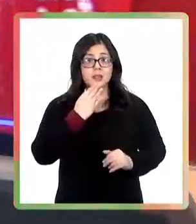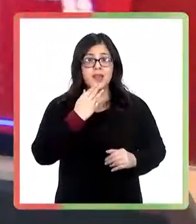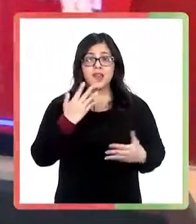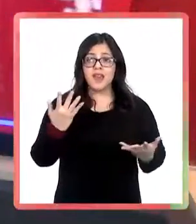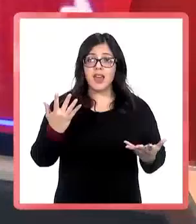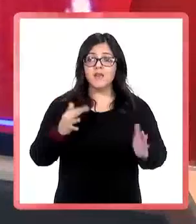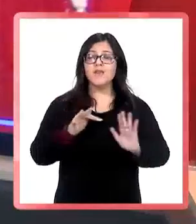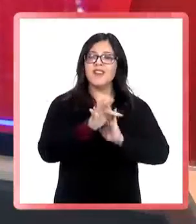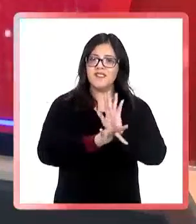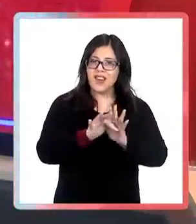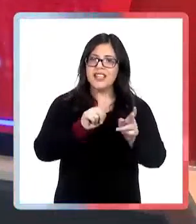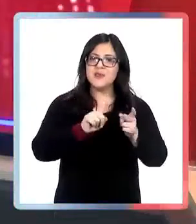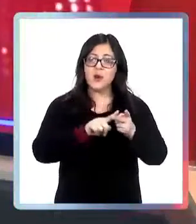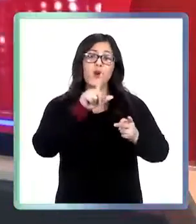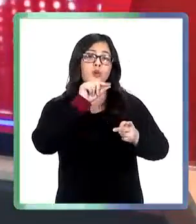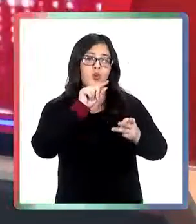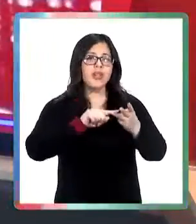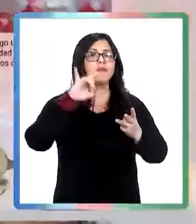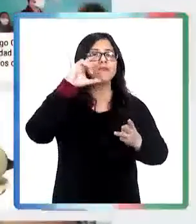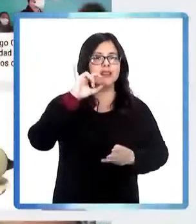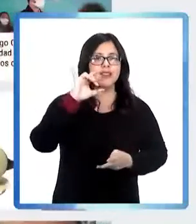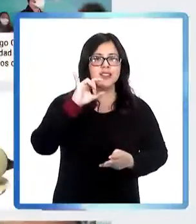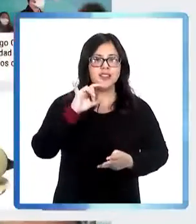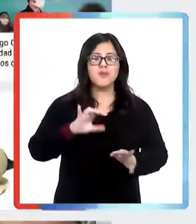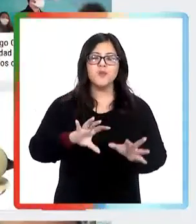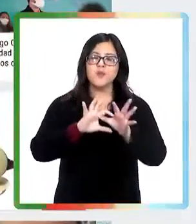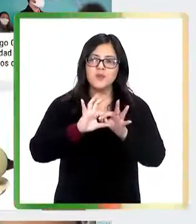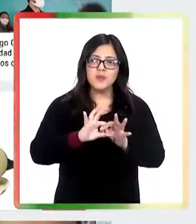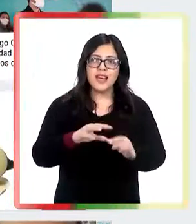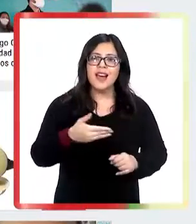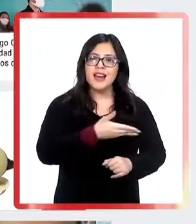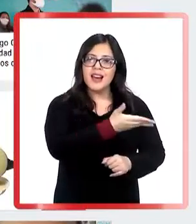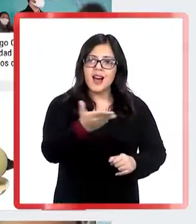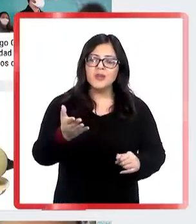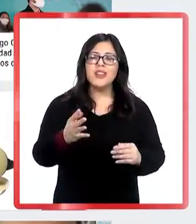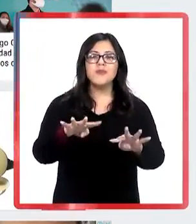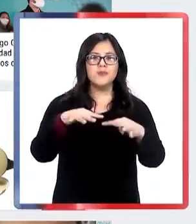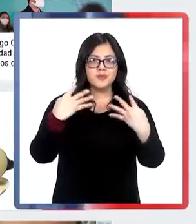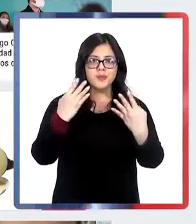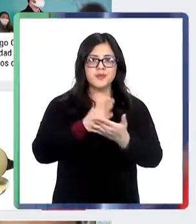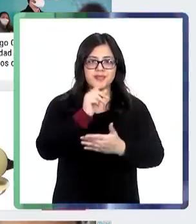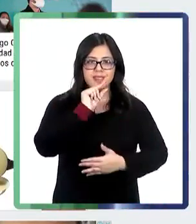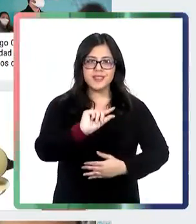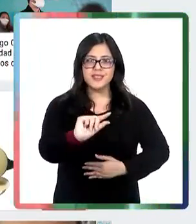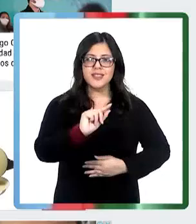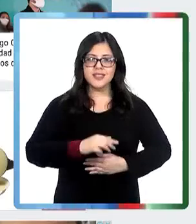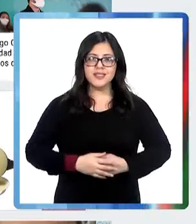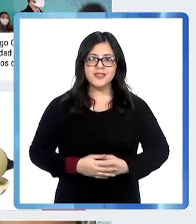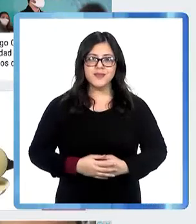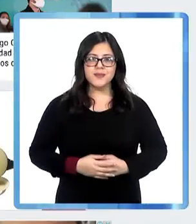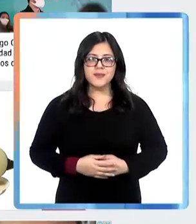Muy bien, llegó la hora de despedirnos y recuerden que la información de las regiones del país está en